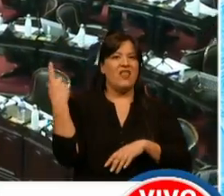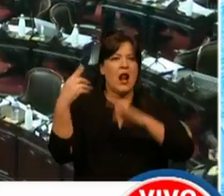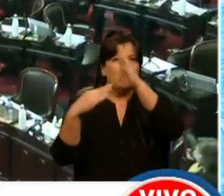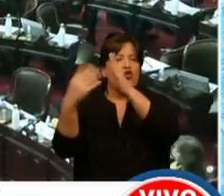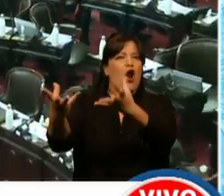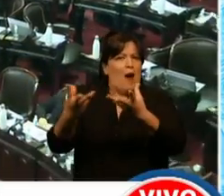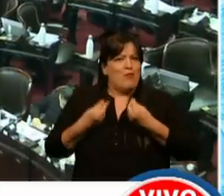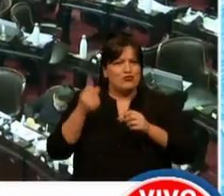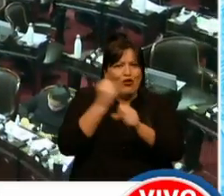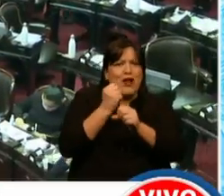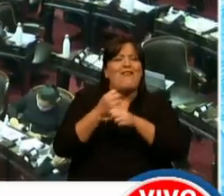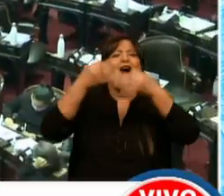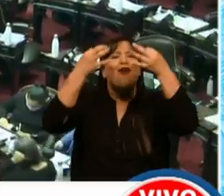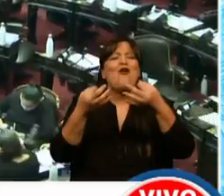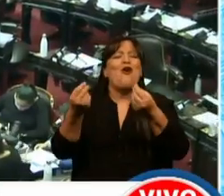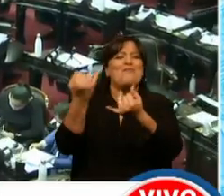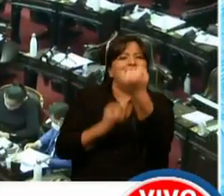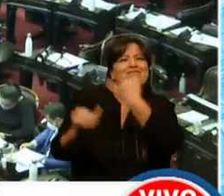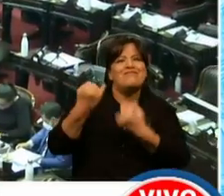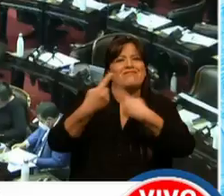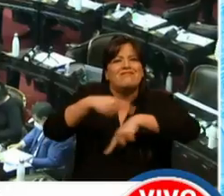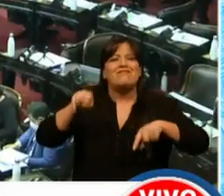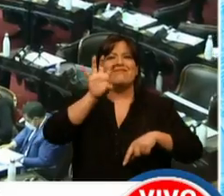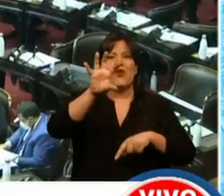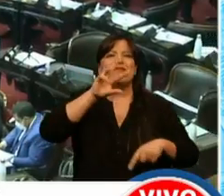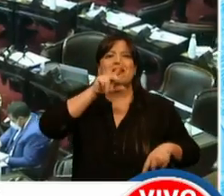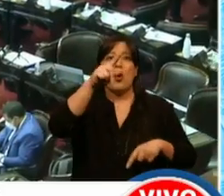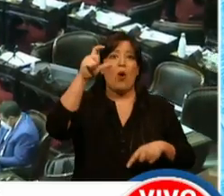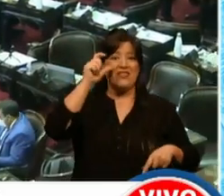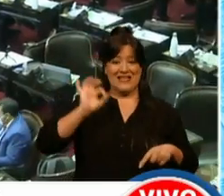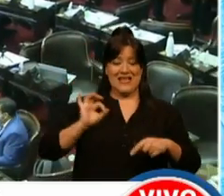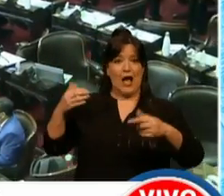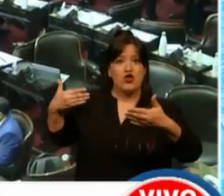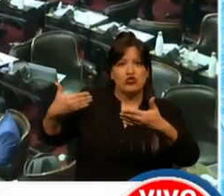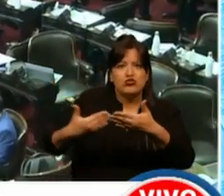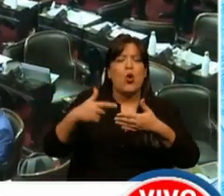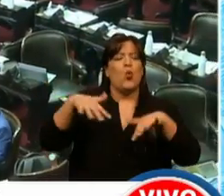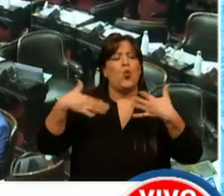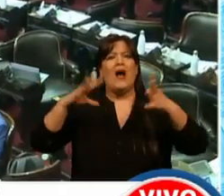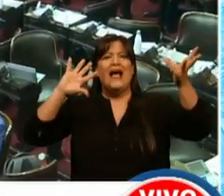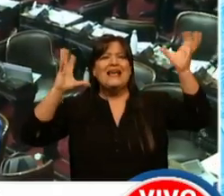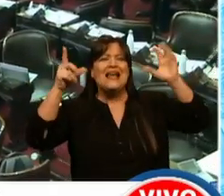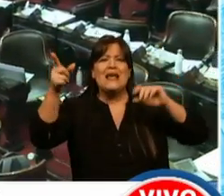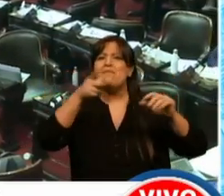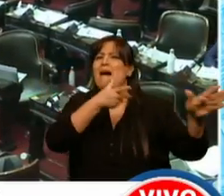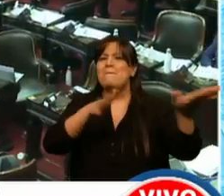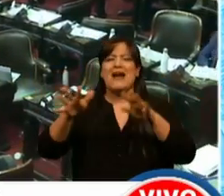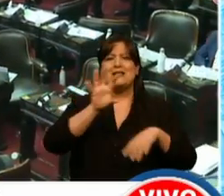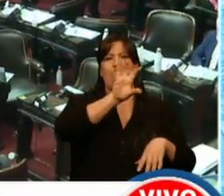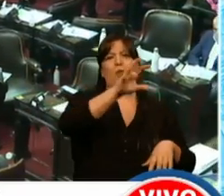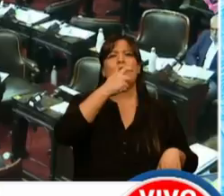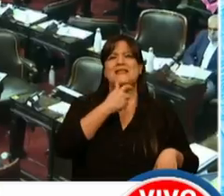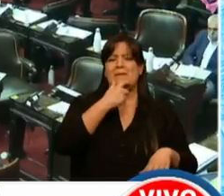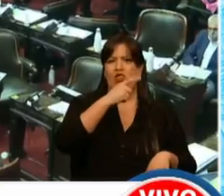para determinar que la provincia de san juan en los últimos 10 años éste sufre un clima parecido a la provincia de